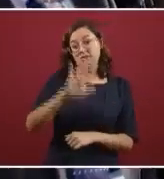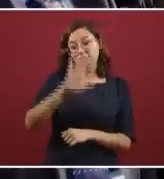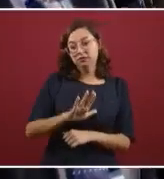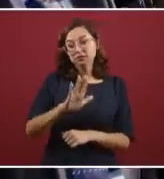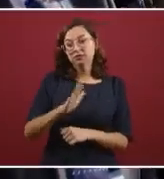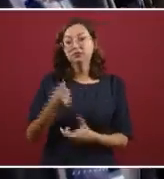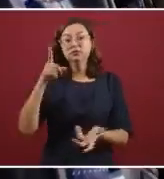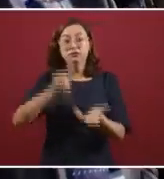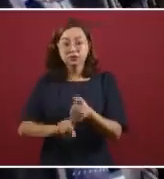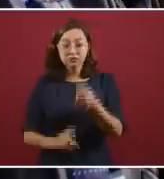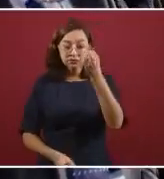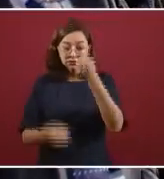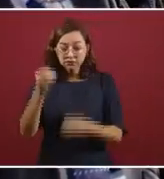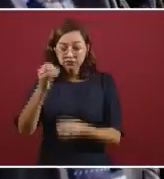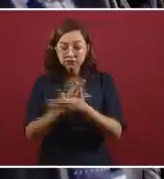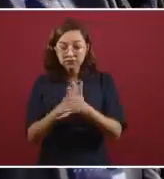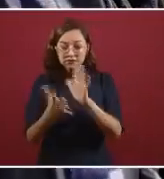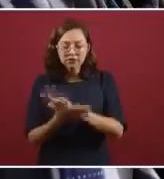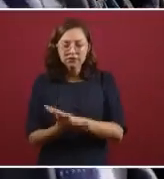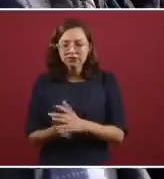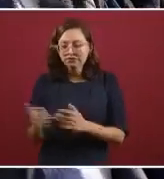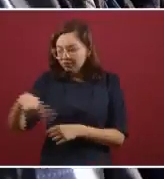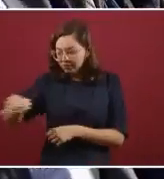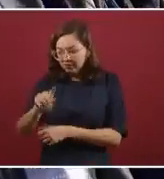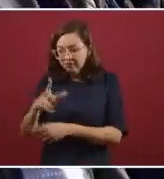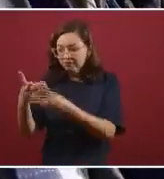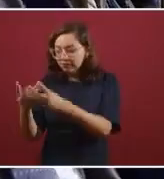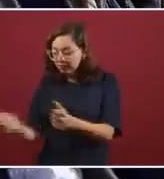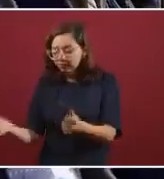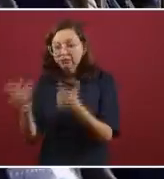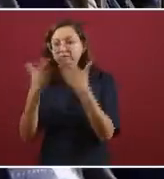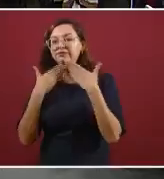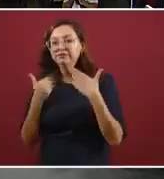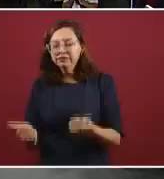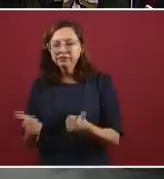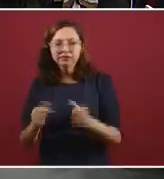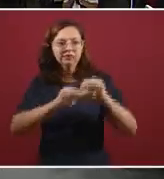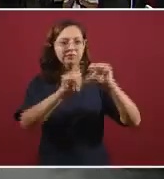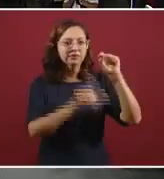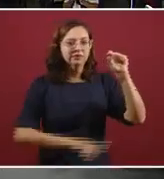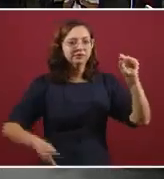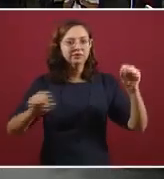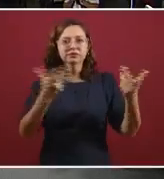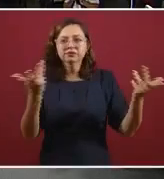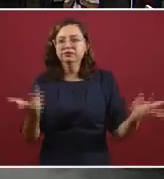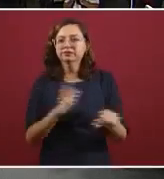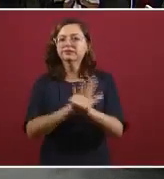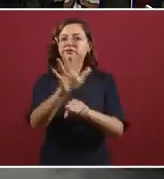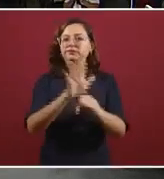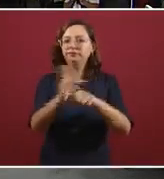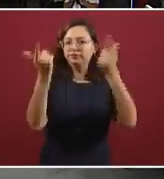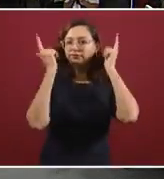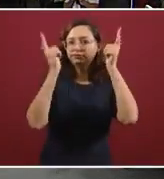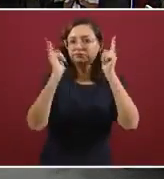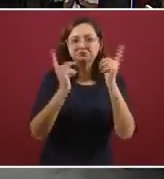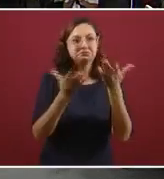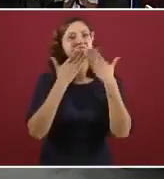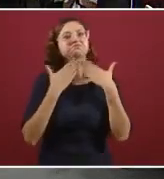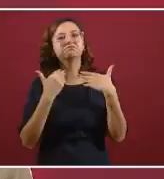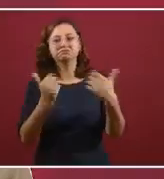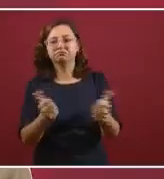judicial, ¿qué esperanza tienen los demás desaparecidos? Nosotros no vamos a cejar en nuestro esfuerzo y